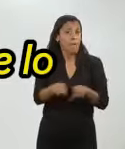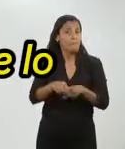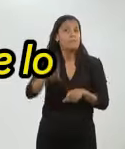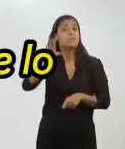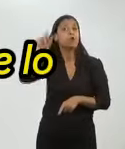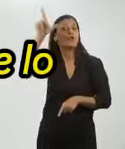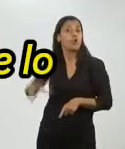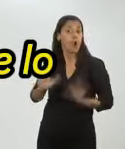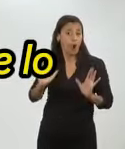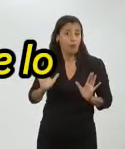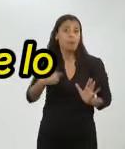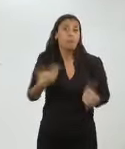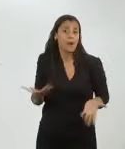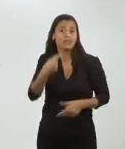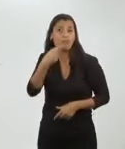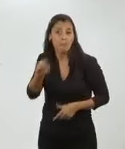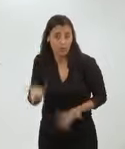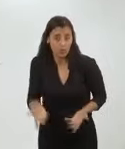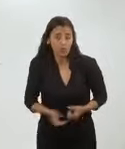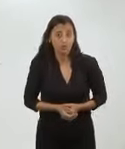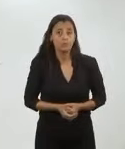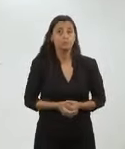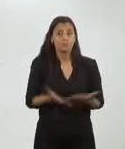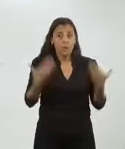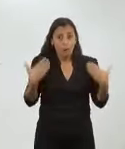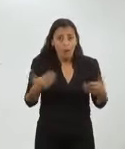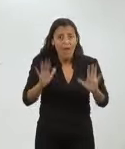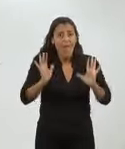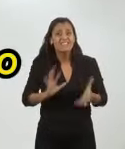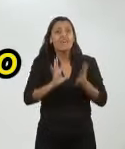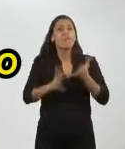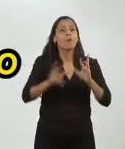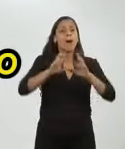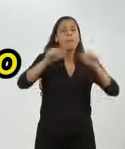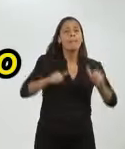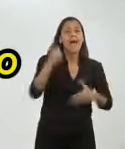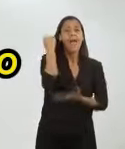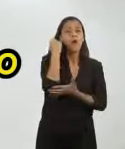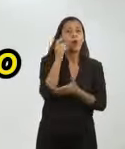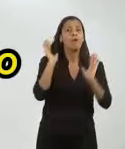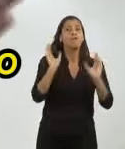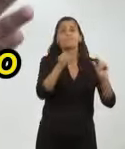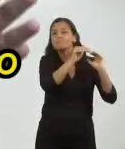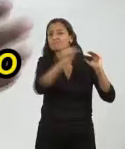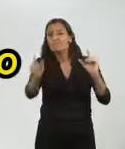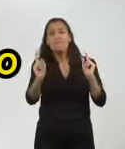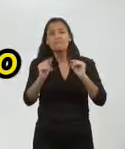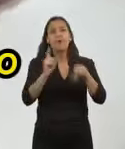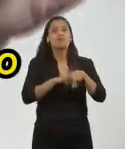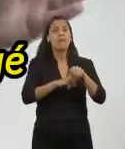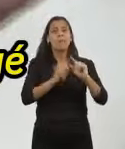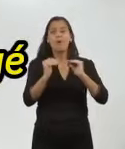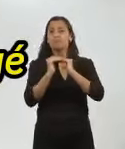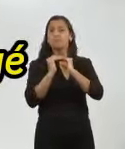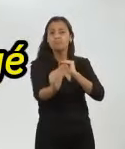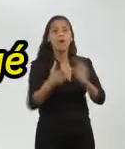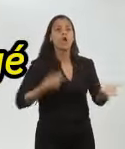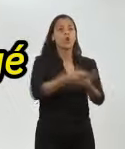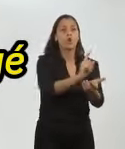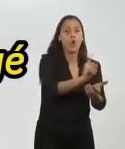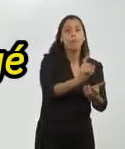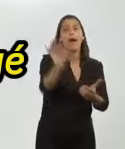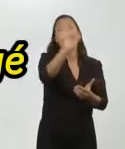cumplos requisitos por eso se lo pregunto si es sostenible o no estos temas y el gobierno va a seguir de no pagarle ni a camesa ni al